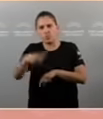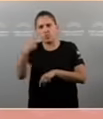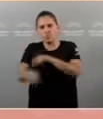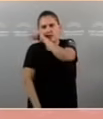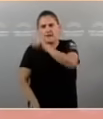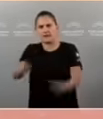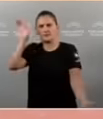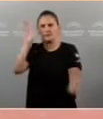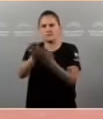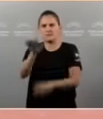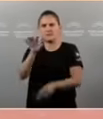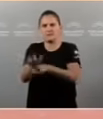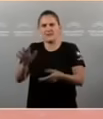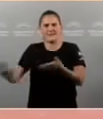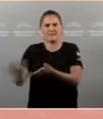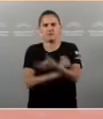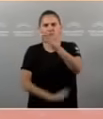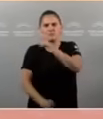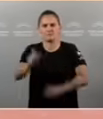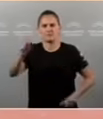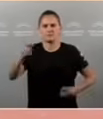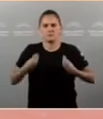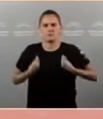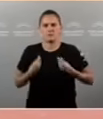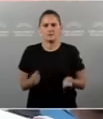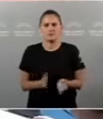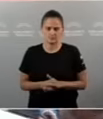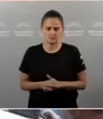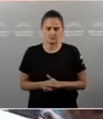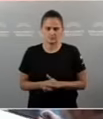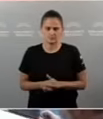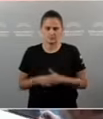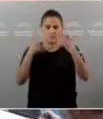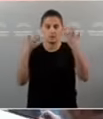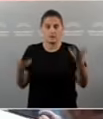de todas as galegas e de todos os galegos. Así é o PP.